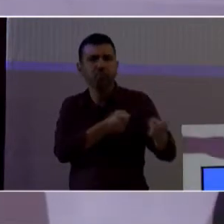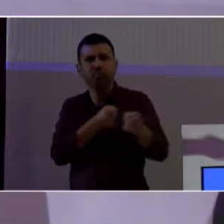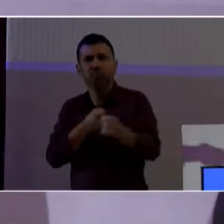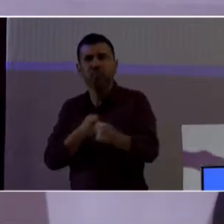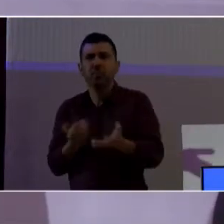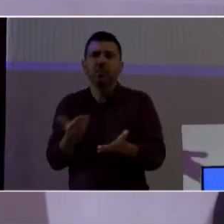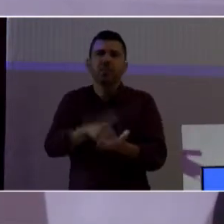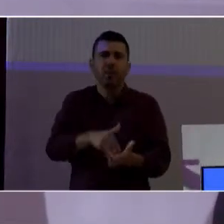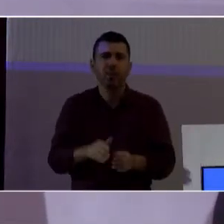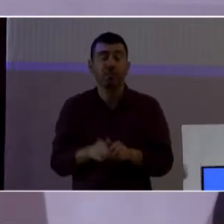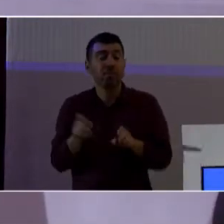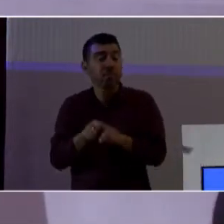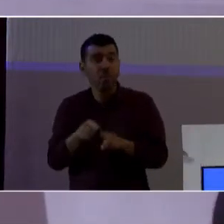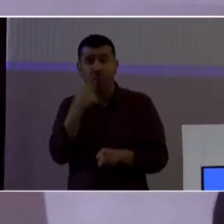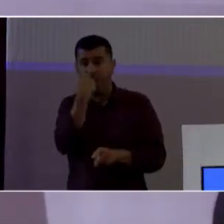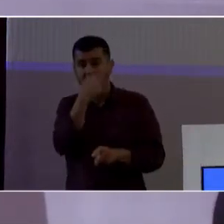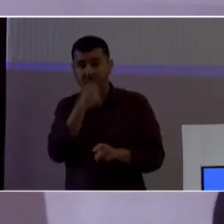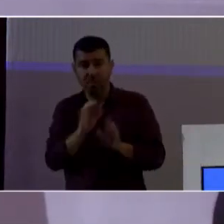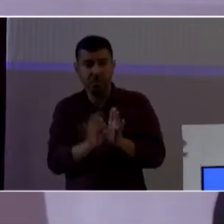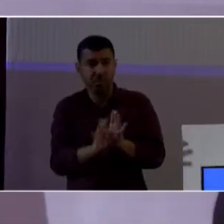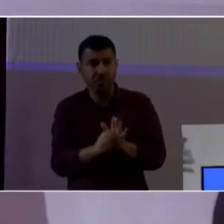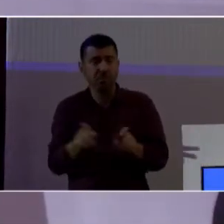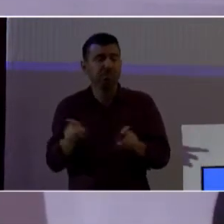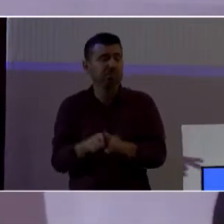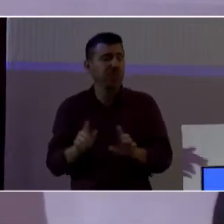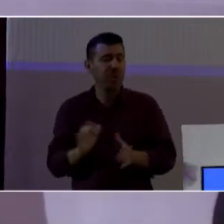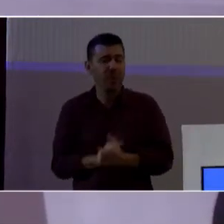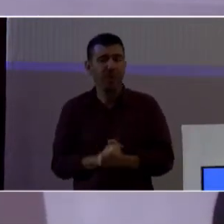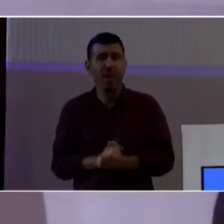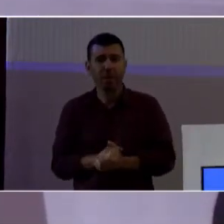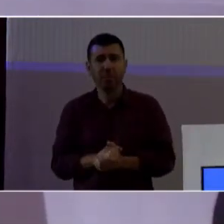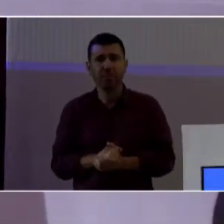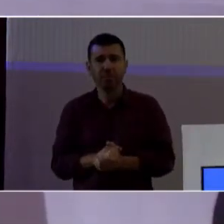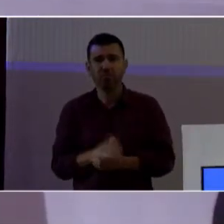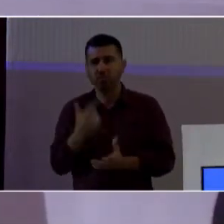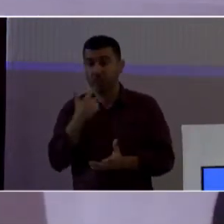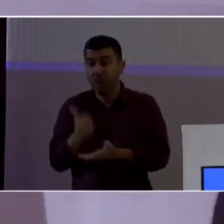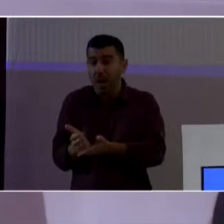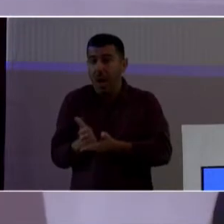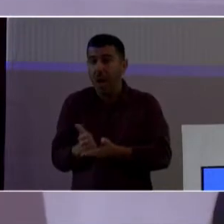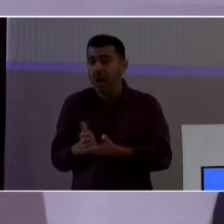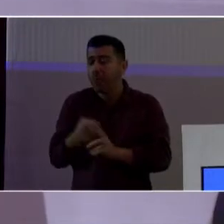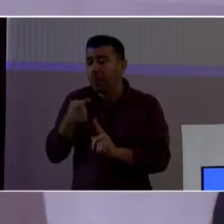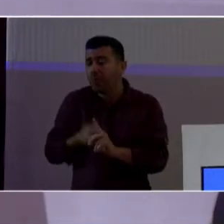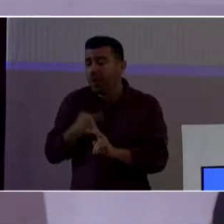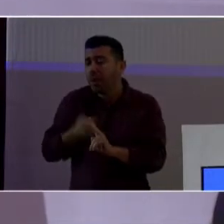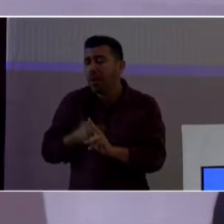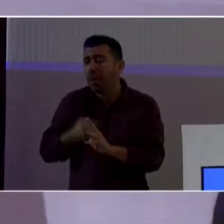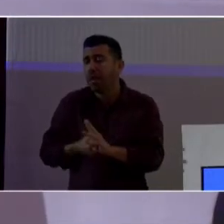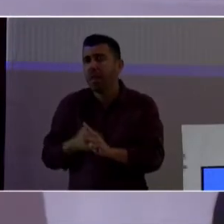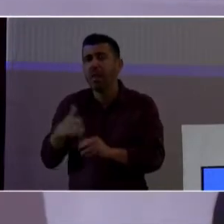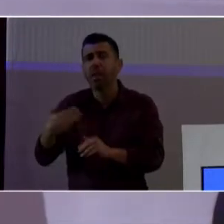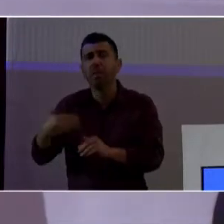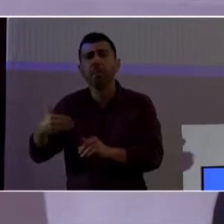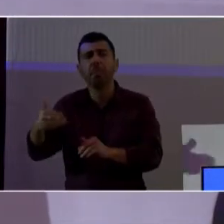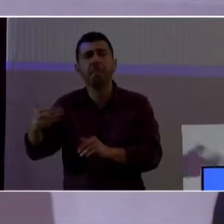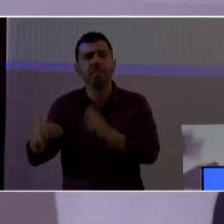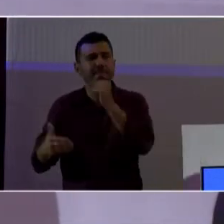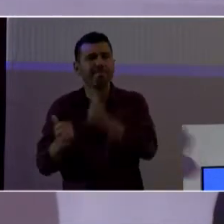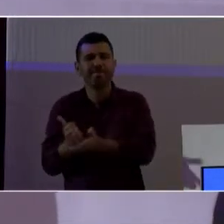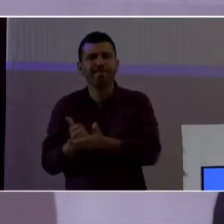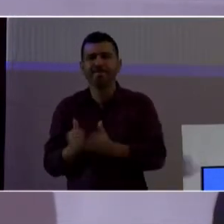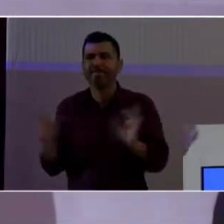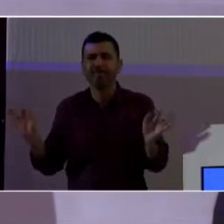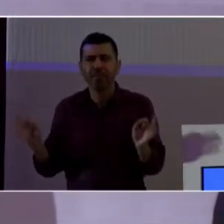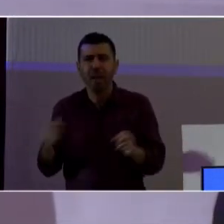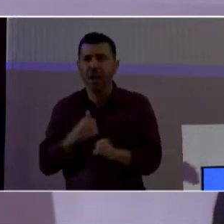a caer. Lo mismo puede ocurrir con esos excombatientes que en estos momentos se debilitan al no tener un